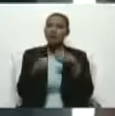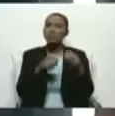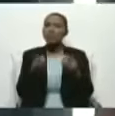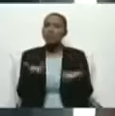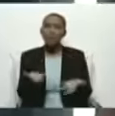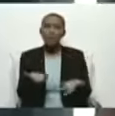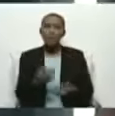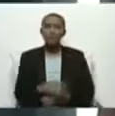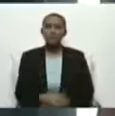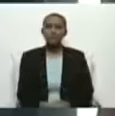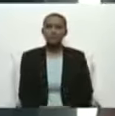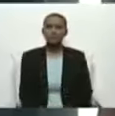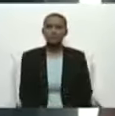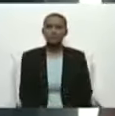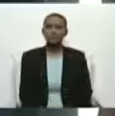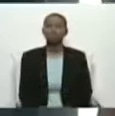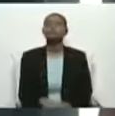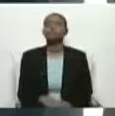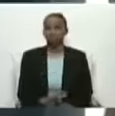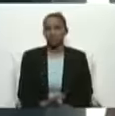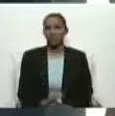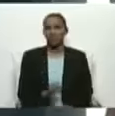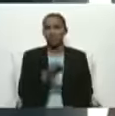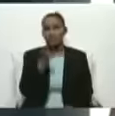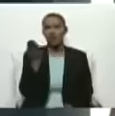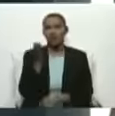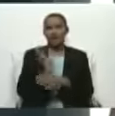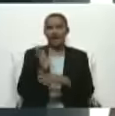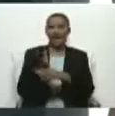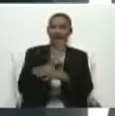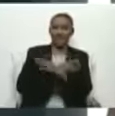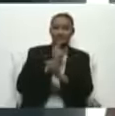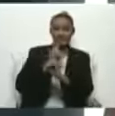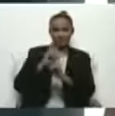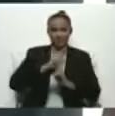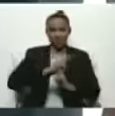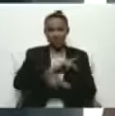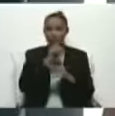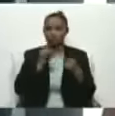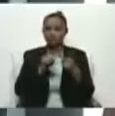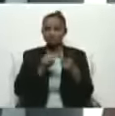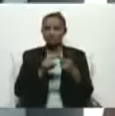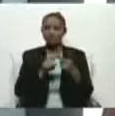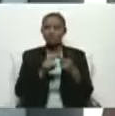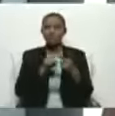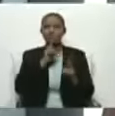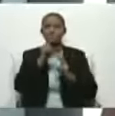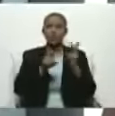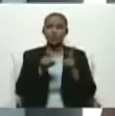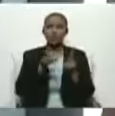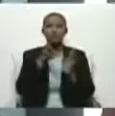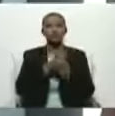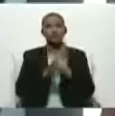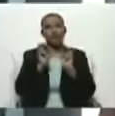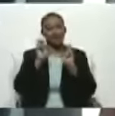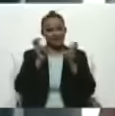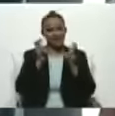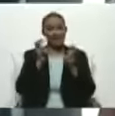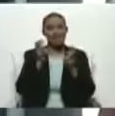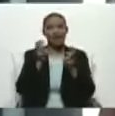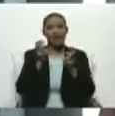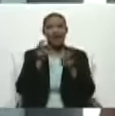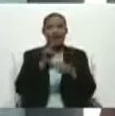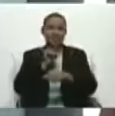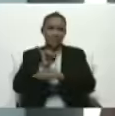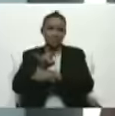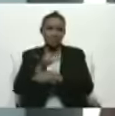Y bueno, ya usted casi que me respondió la otra pregunta que tenía sobre el tema del cantar fraude.